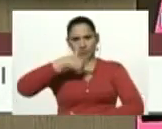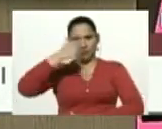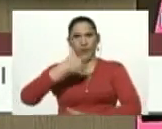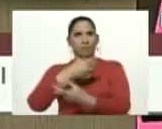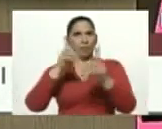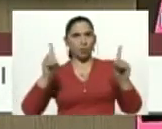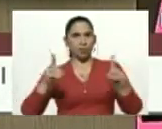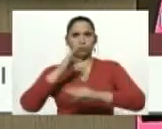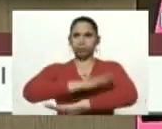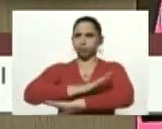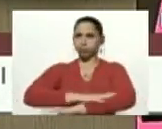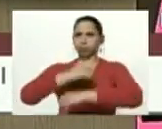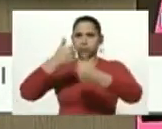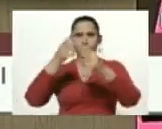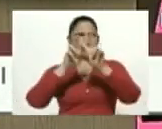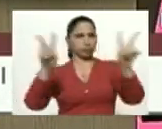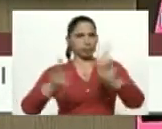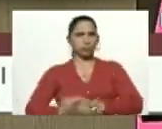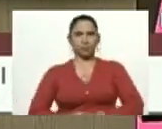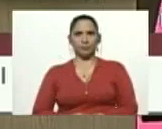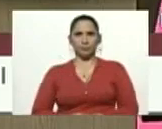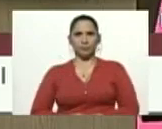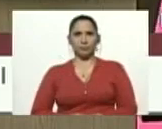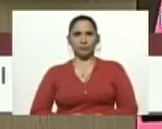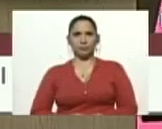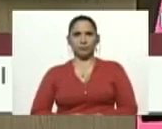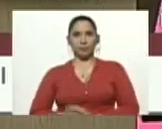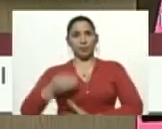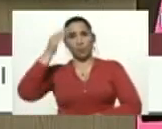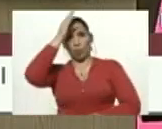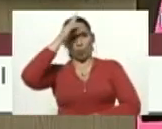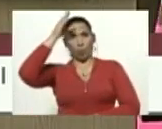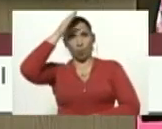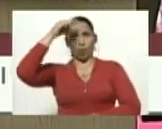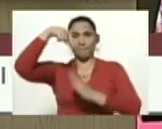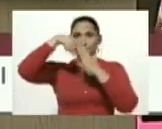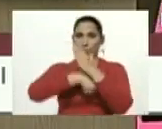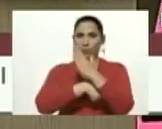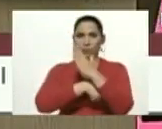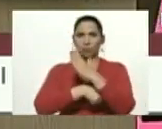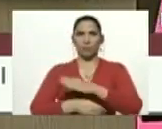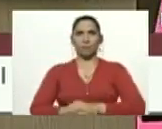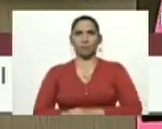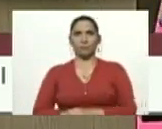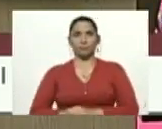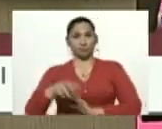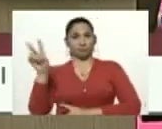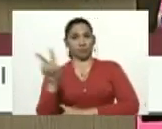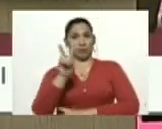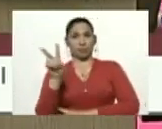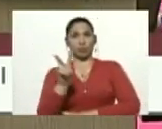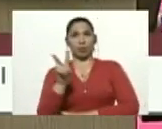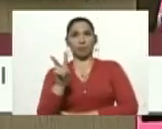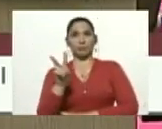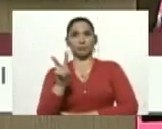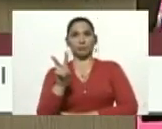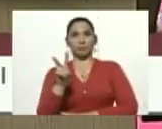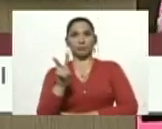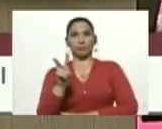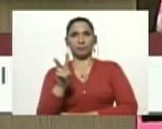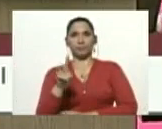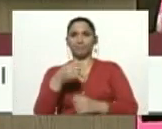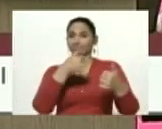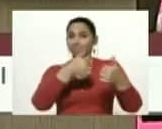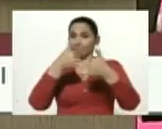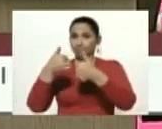democrático, cívico, pacifista, por su conciencia profunda. Es la Venezuela